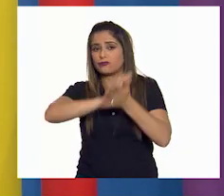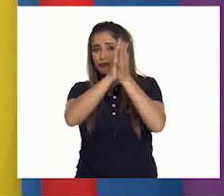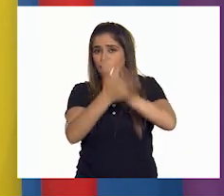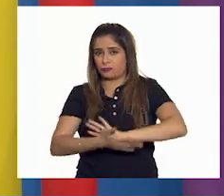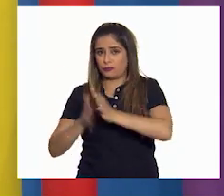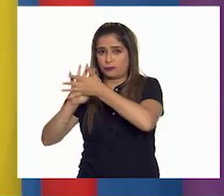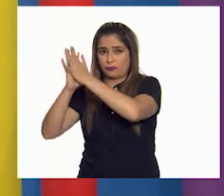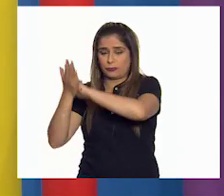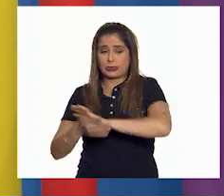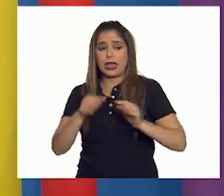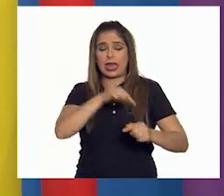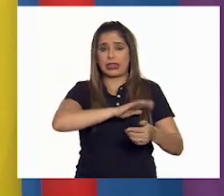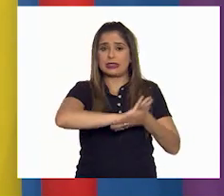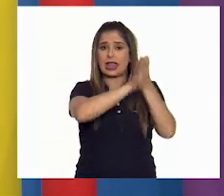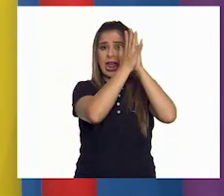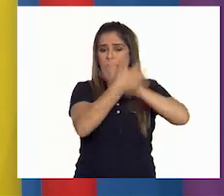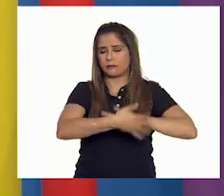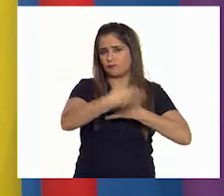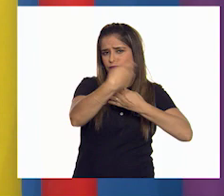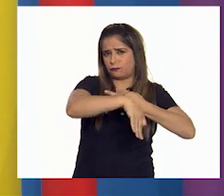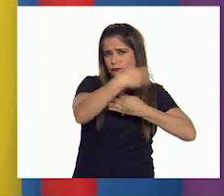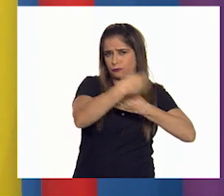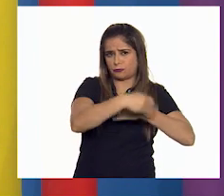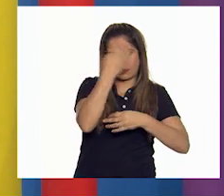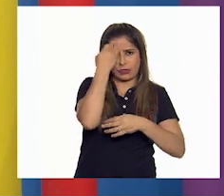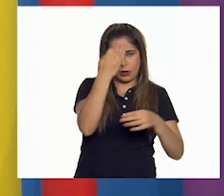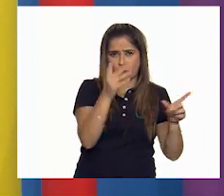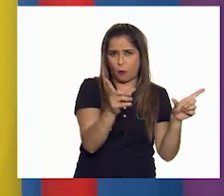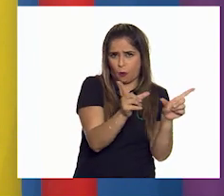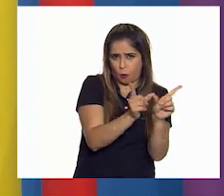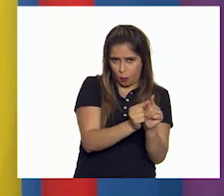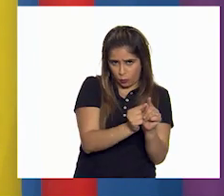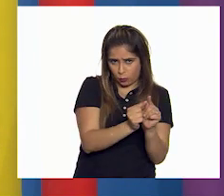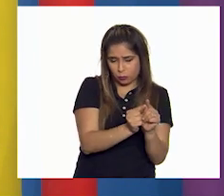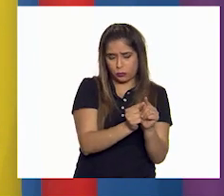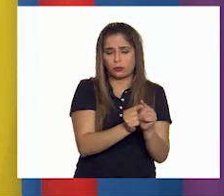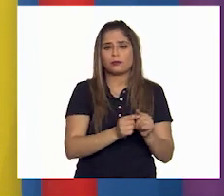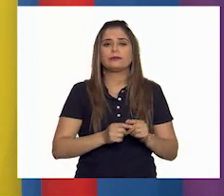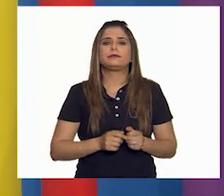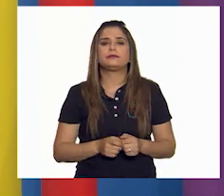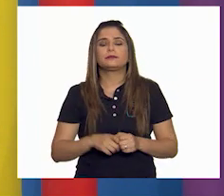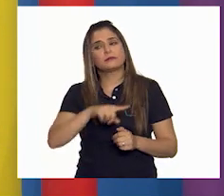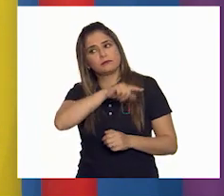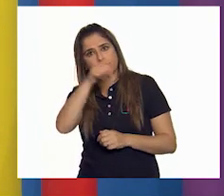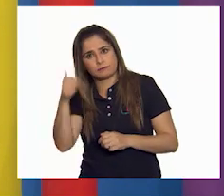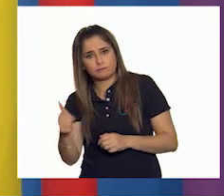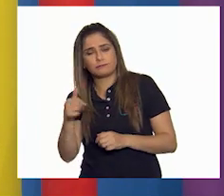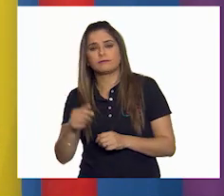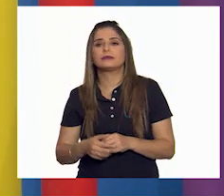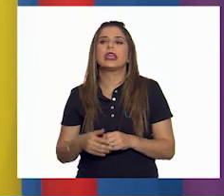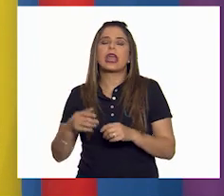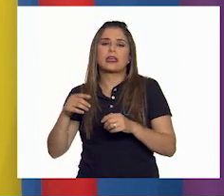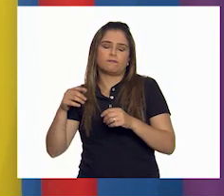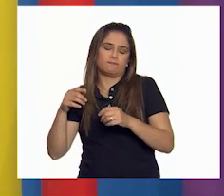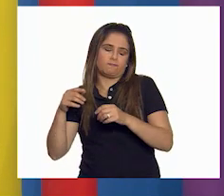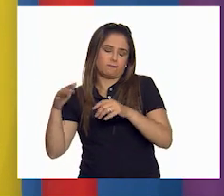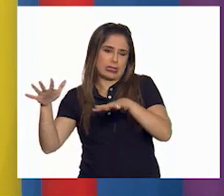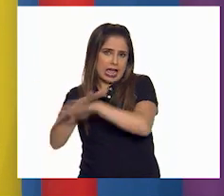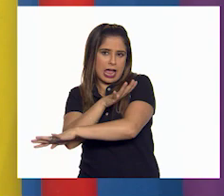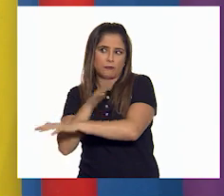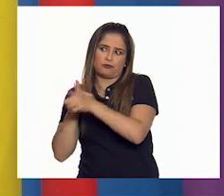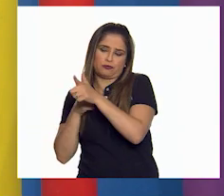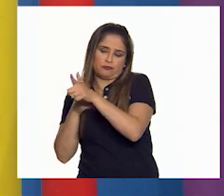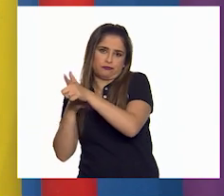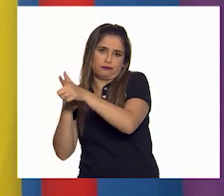Las temporales, que se refieren principalmente a cambios físicos de los materiales, y las permanentes, que tienen que ver